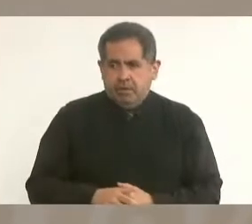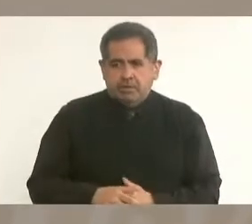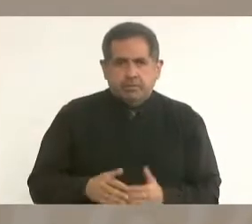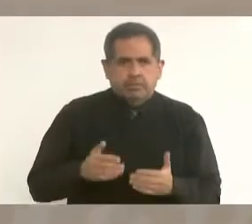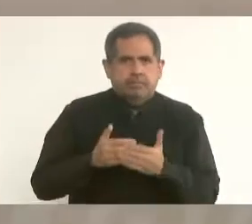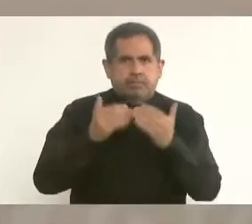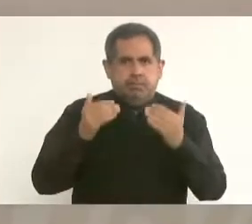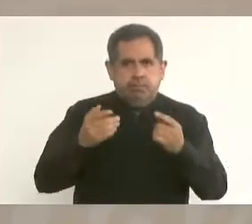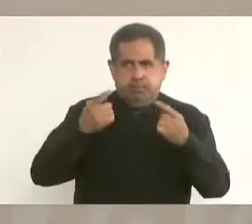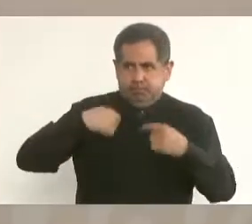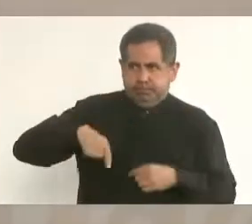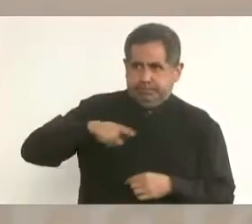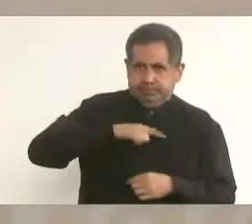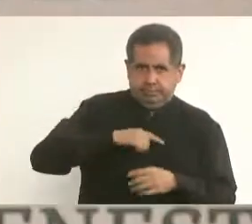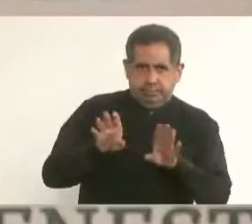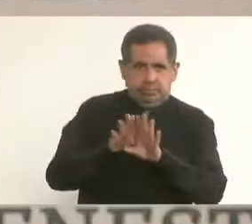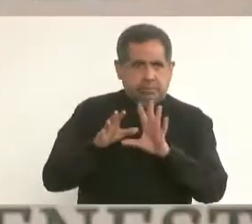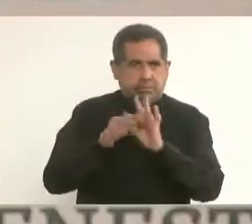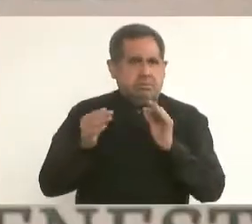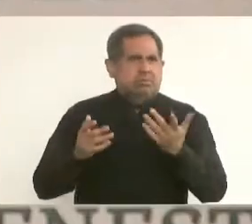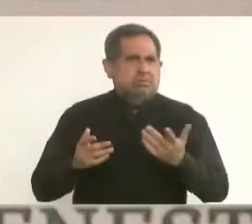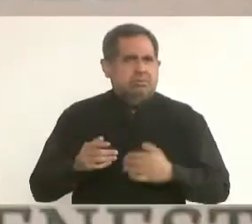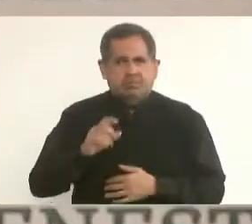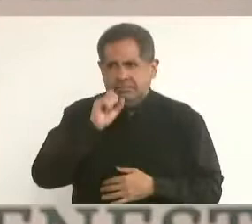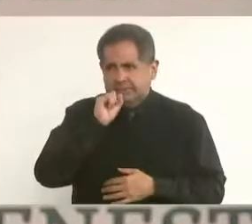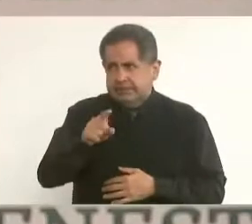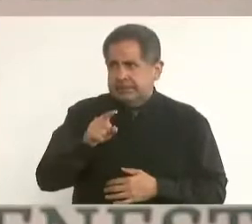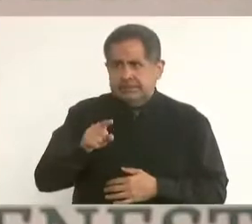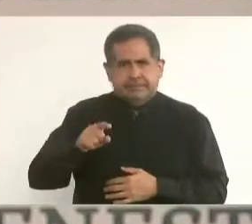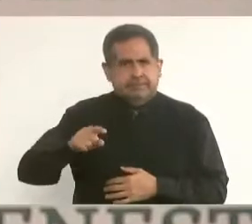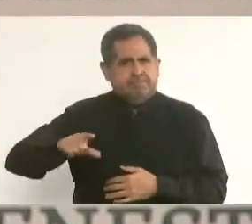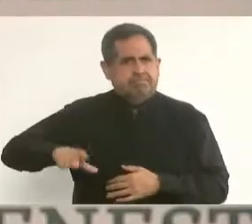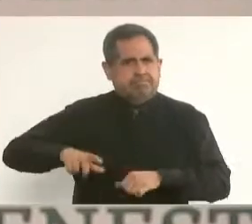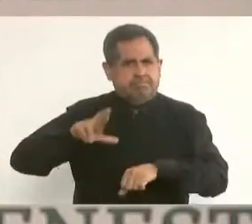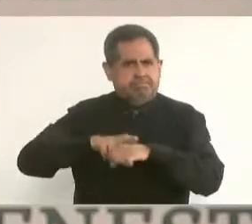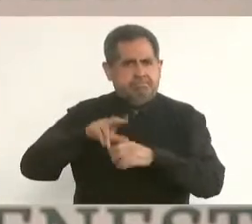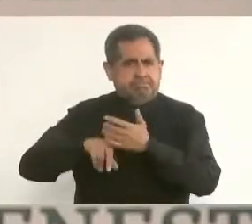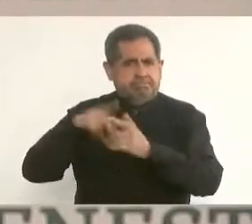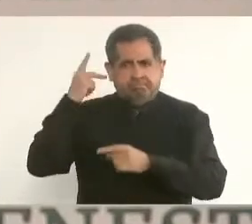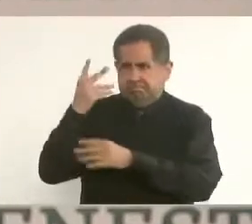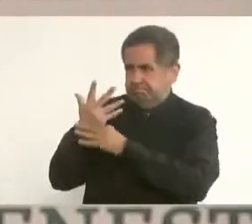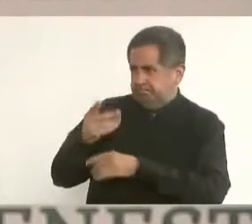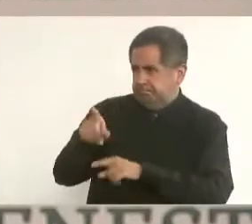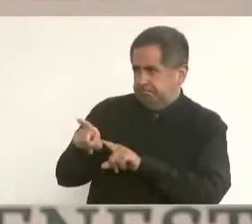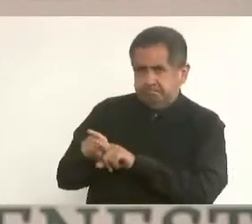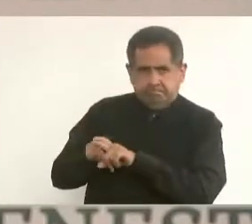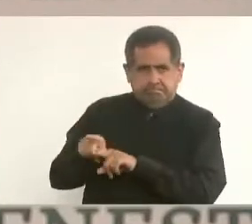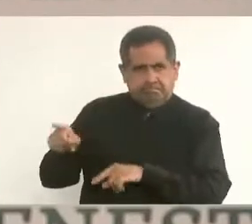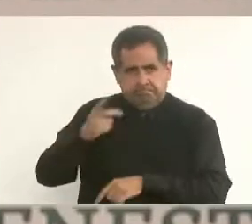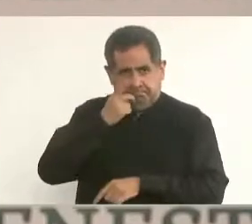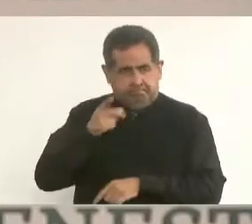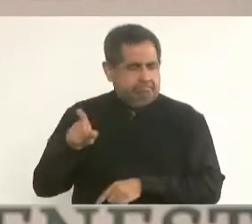Ahora nos toca a nosotros, como también lo mencionó el gobernador de Puebla, Miguel Barbosa,